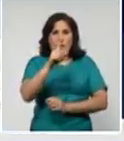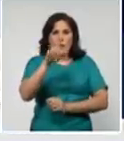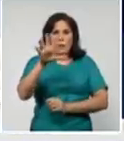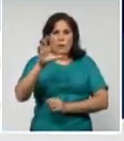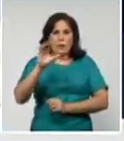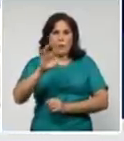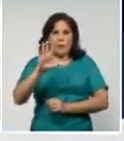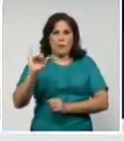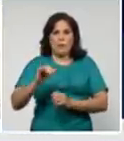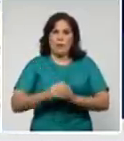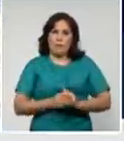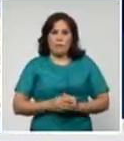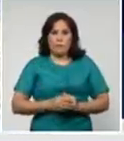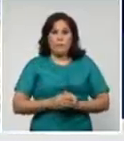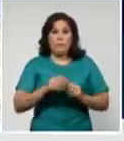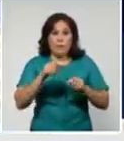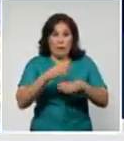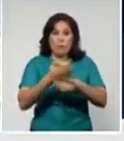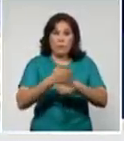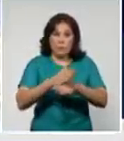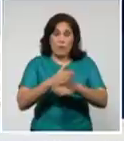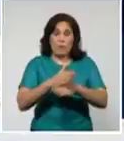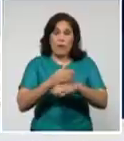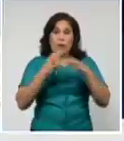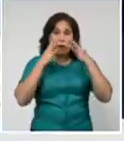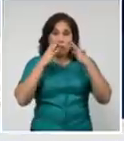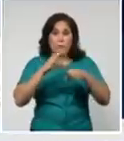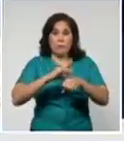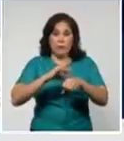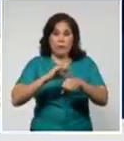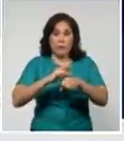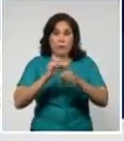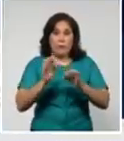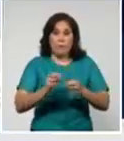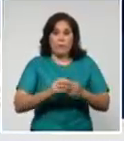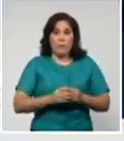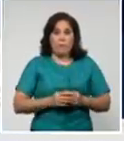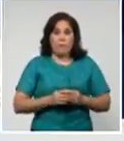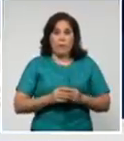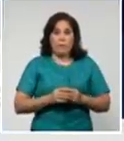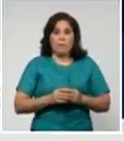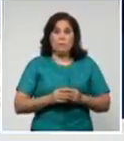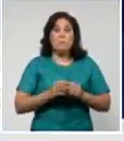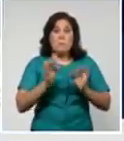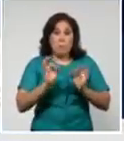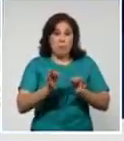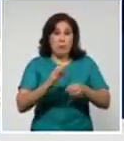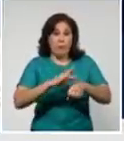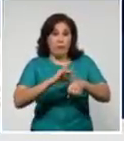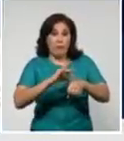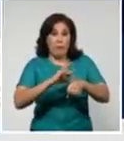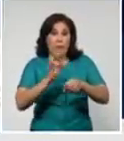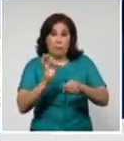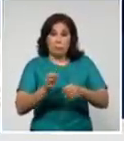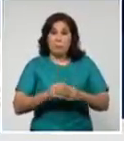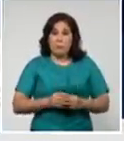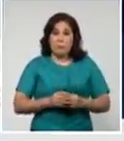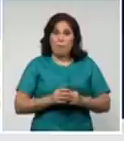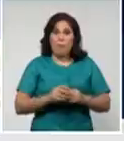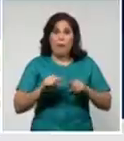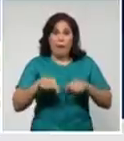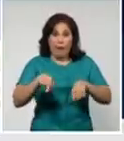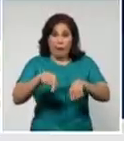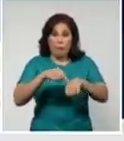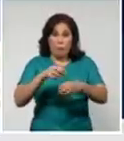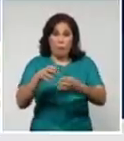3.717.156. Son los que encabezan la pandemia, son el epicentro de la enfermedad, y en este grupo